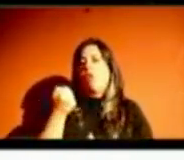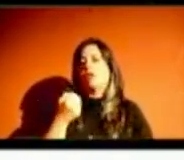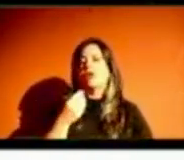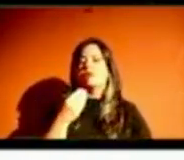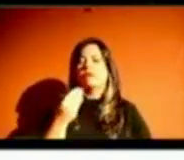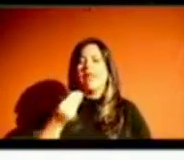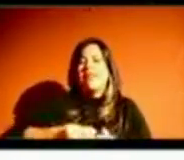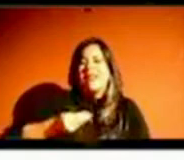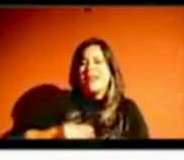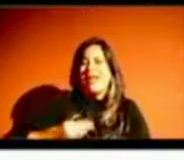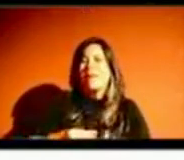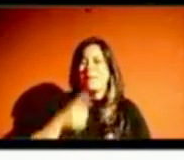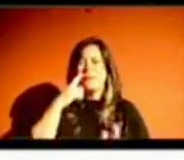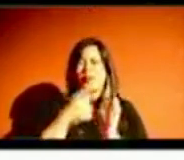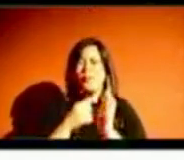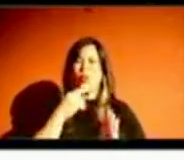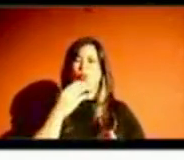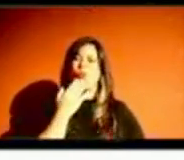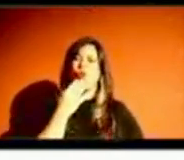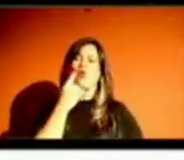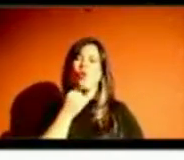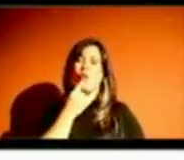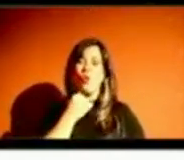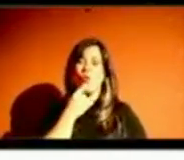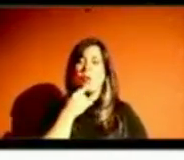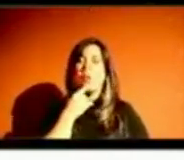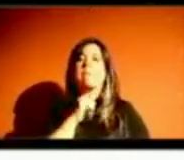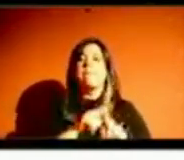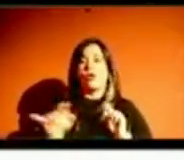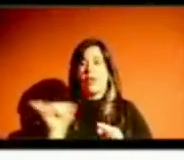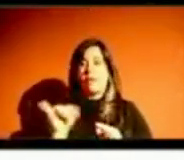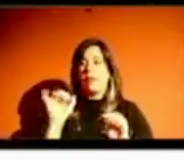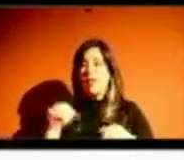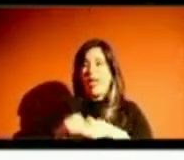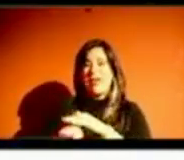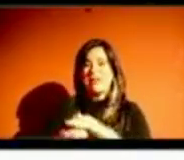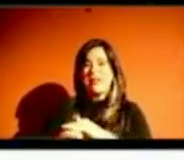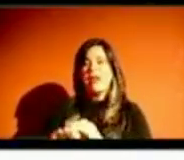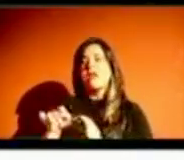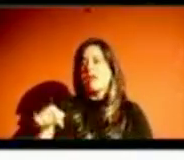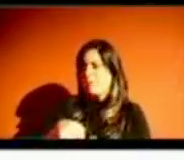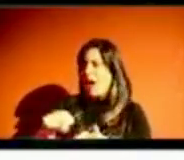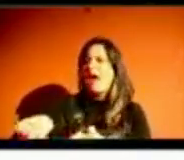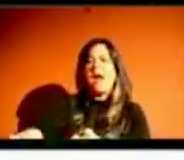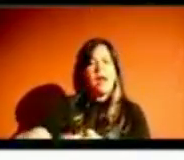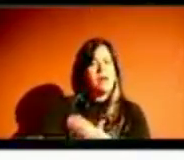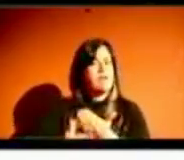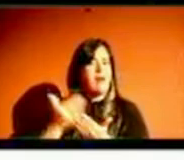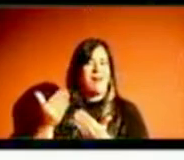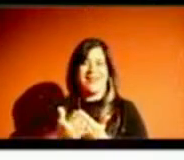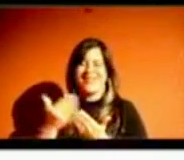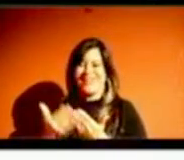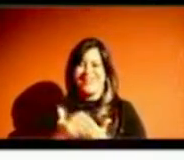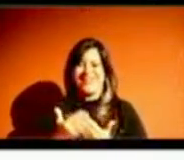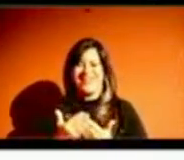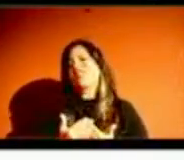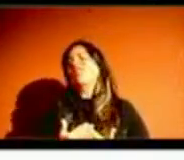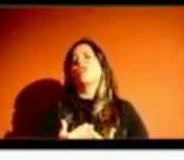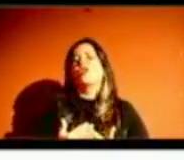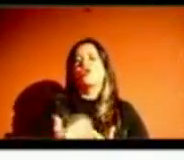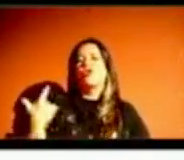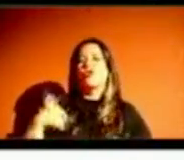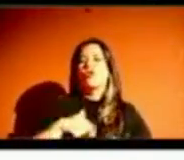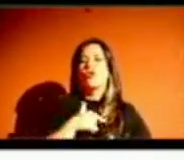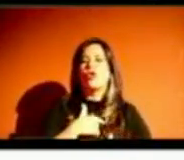dijimos ahorita, ¿verdad? Y el cual también puede acceder, ¿verdad? Y hacer el pago fácilmente. Hemos